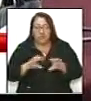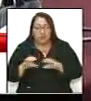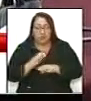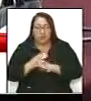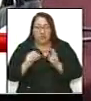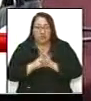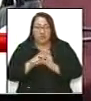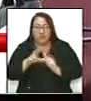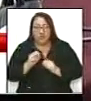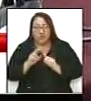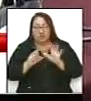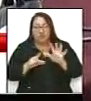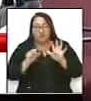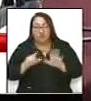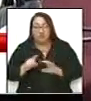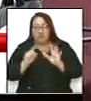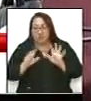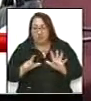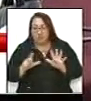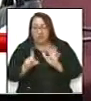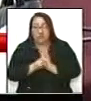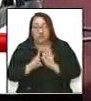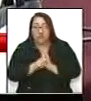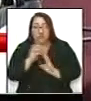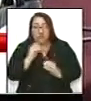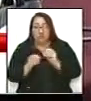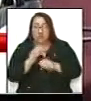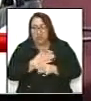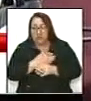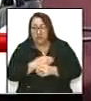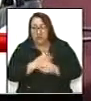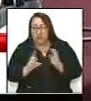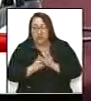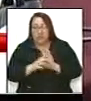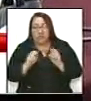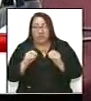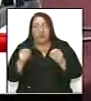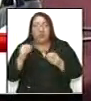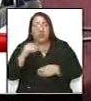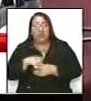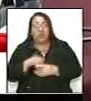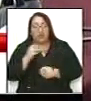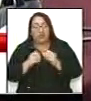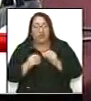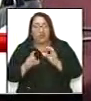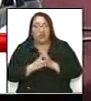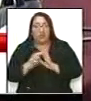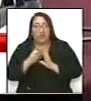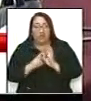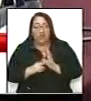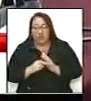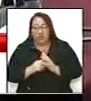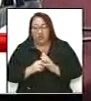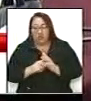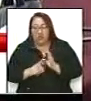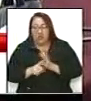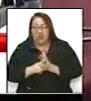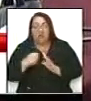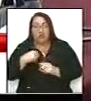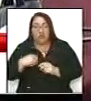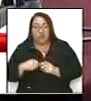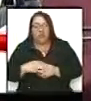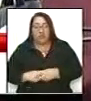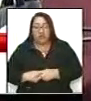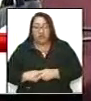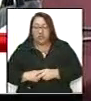la ley 3717. Esta ley modificó la ley orgánica de elecciones, la ley de elecciones regionales y la ley de elecciones